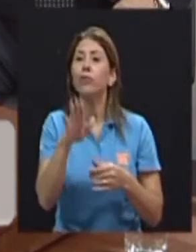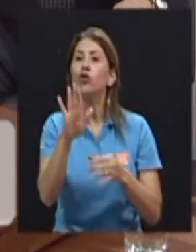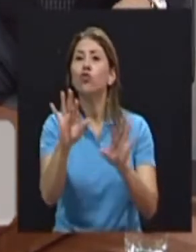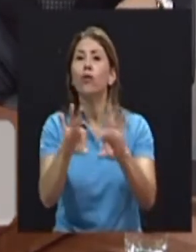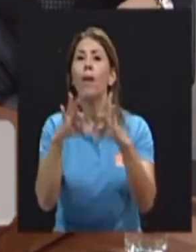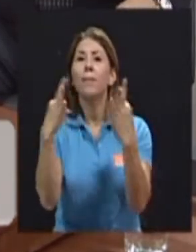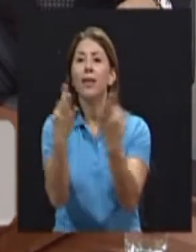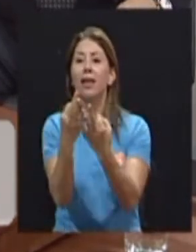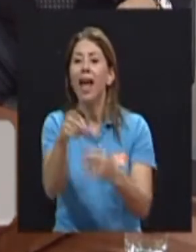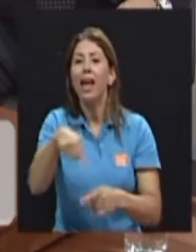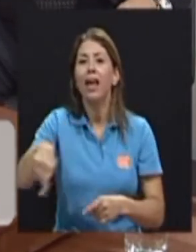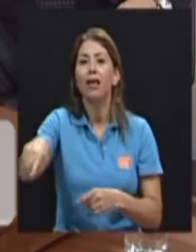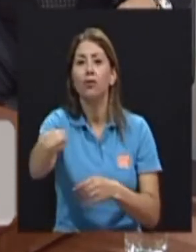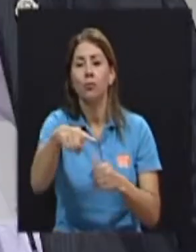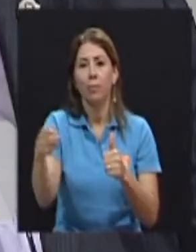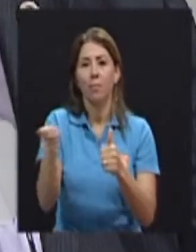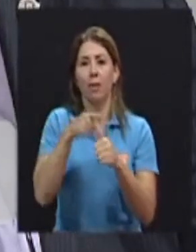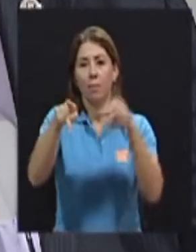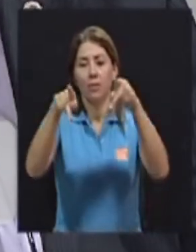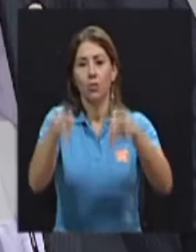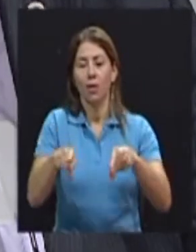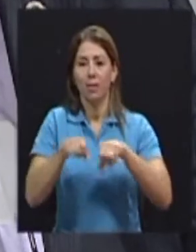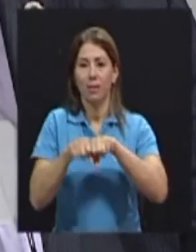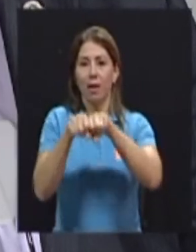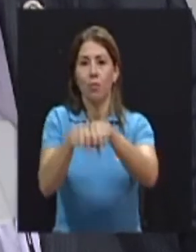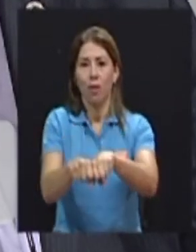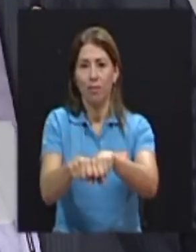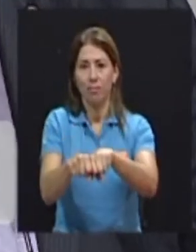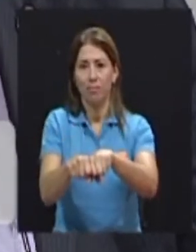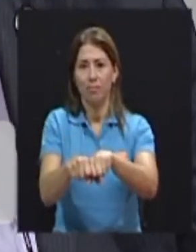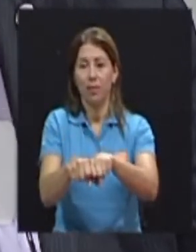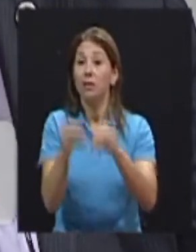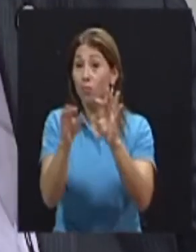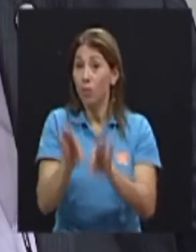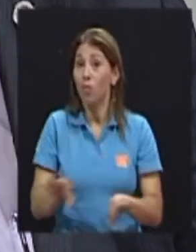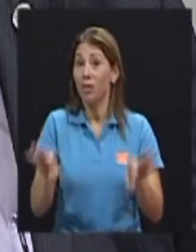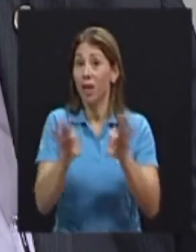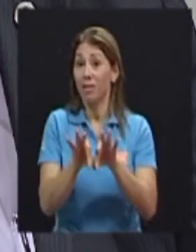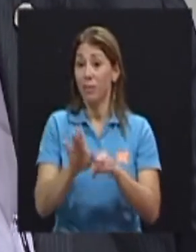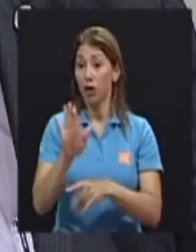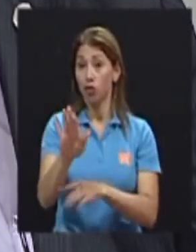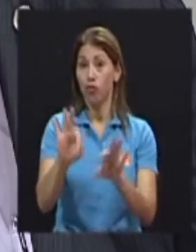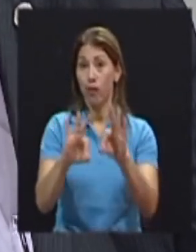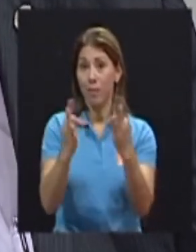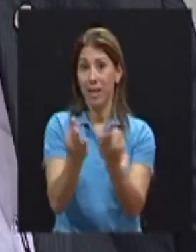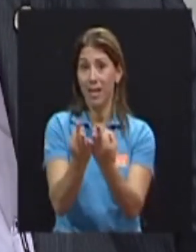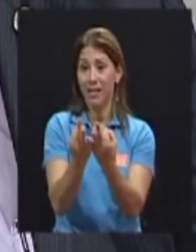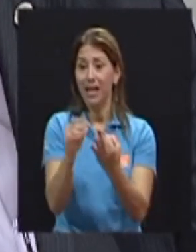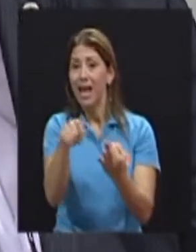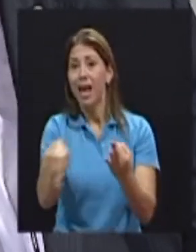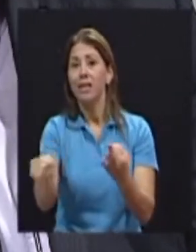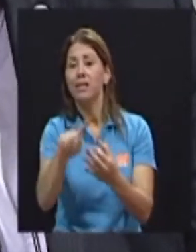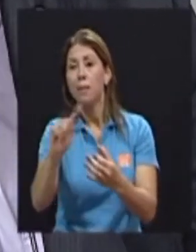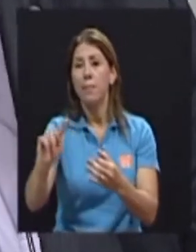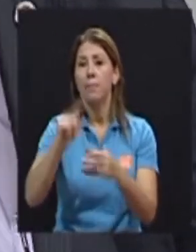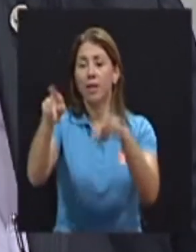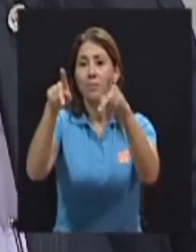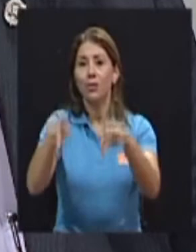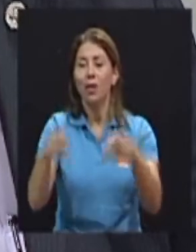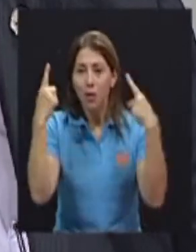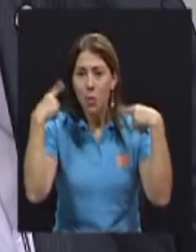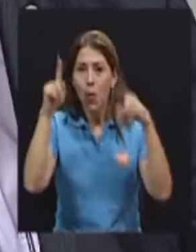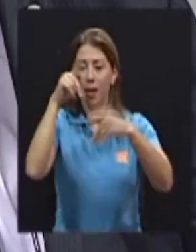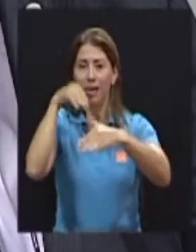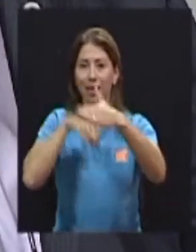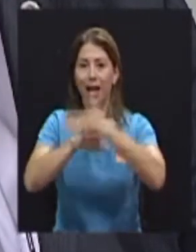esto es muy importante resaltarlo, es decir, son los primeros en su familia que logran entrar en una universidad pública. Ni sus padres, ni